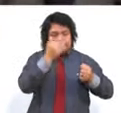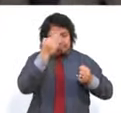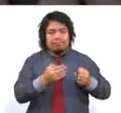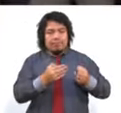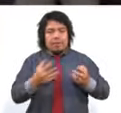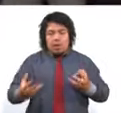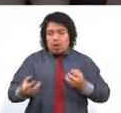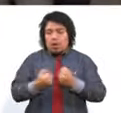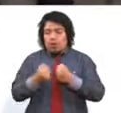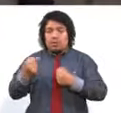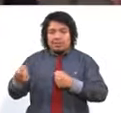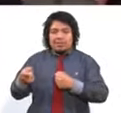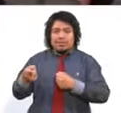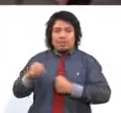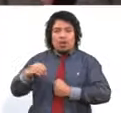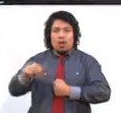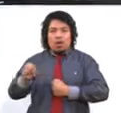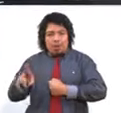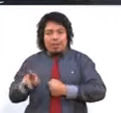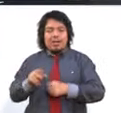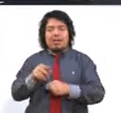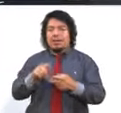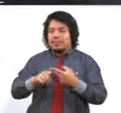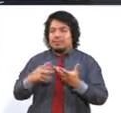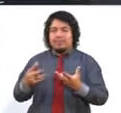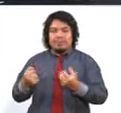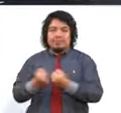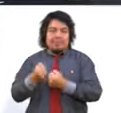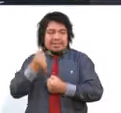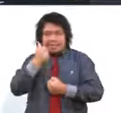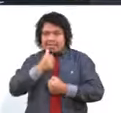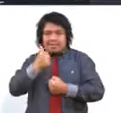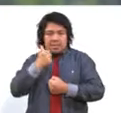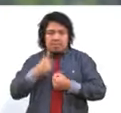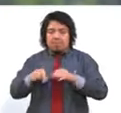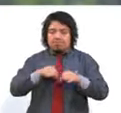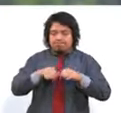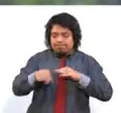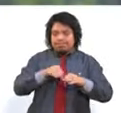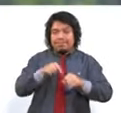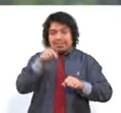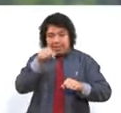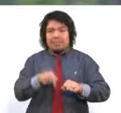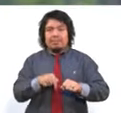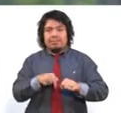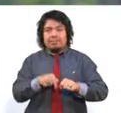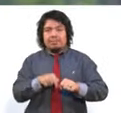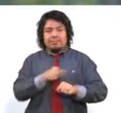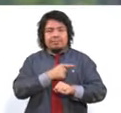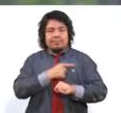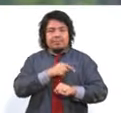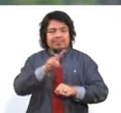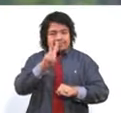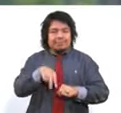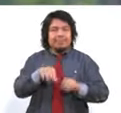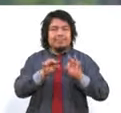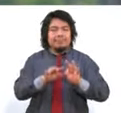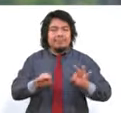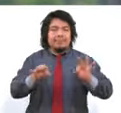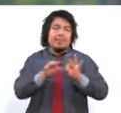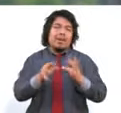el secretario de Seguridad y Protección Ciudadana. Aquí es muy importante